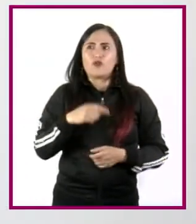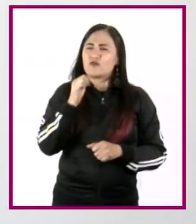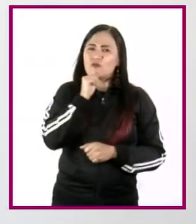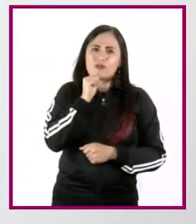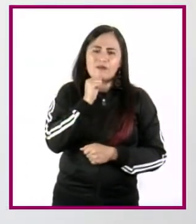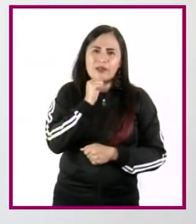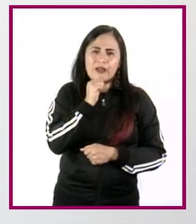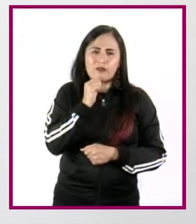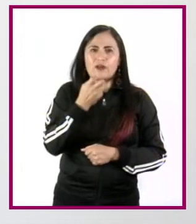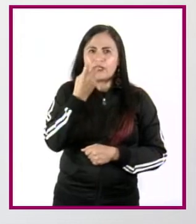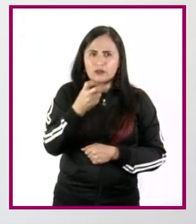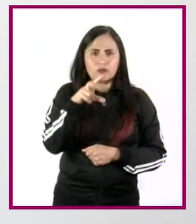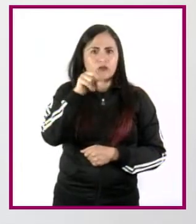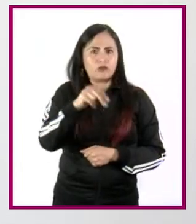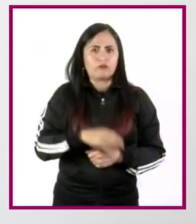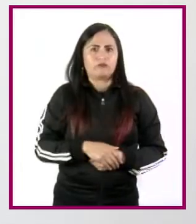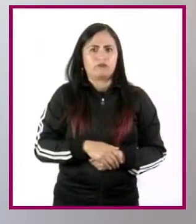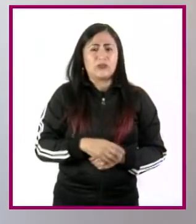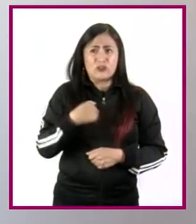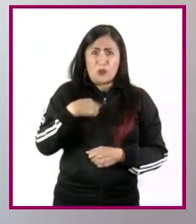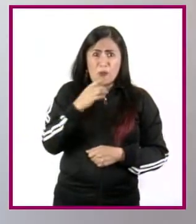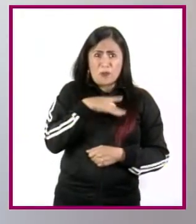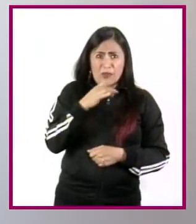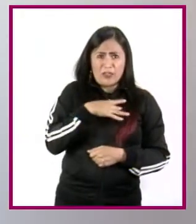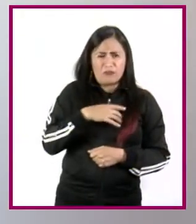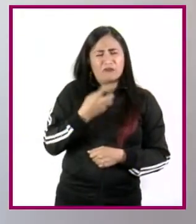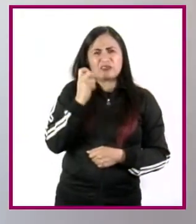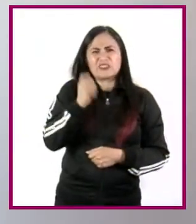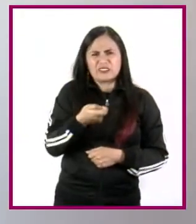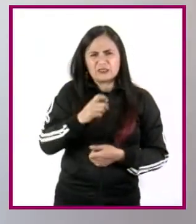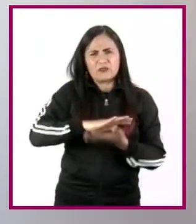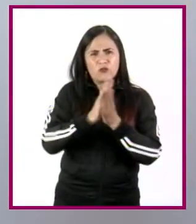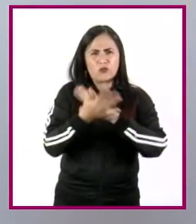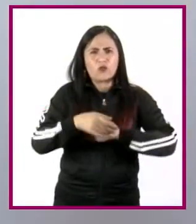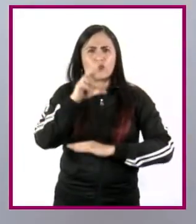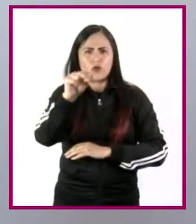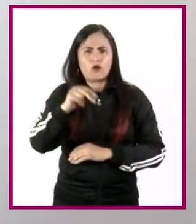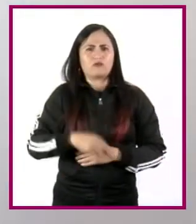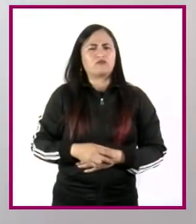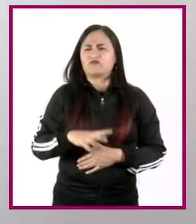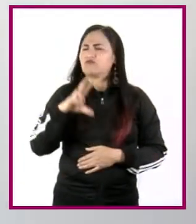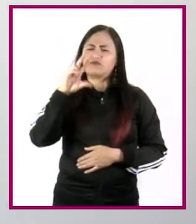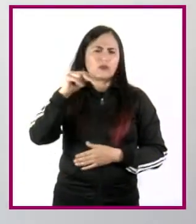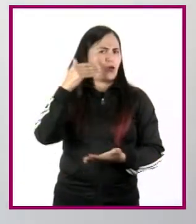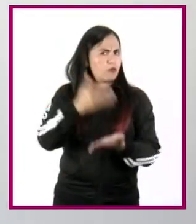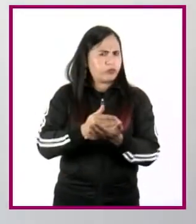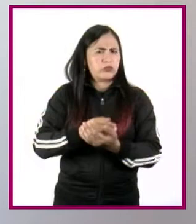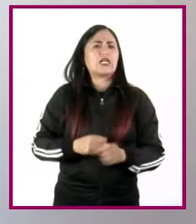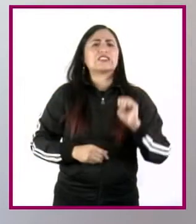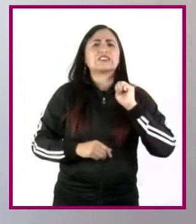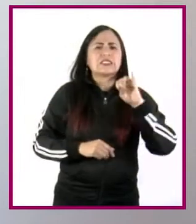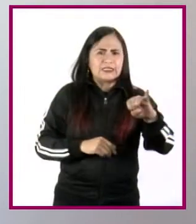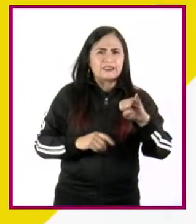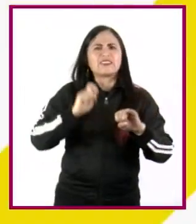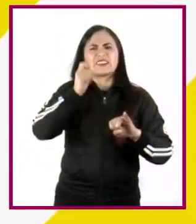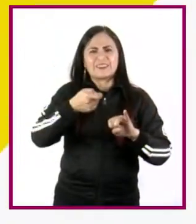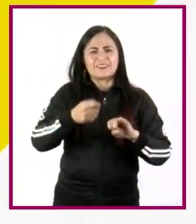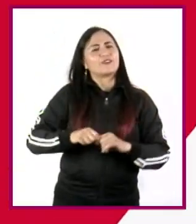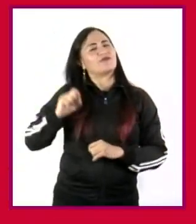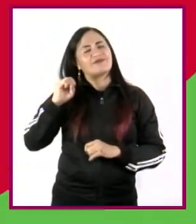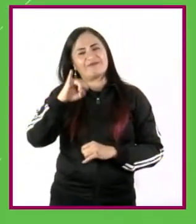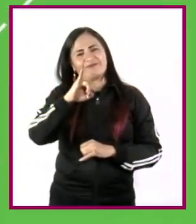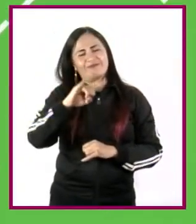no. Tengo miedo, significa no. Ya no quiero, significa no. Lo único que significa sí. Sí. Es sí.